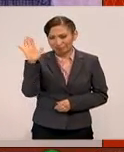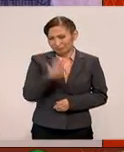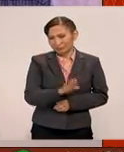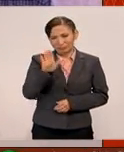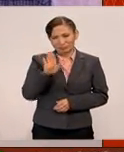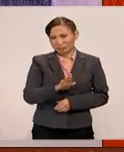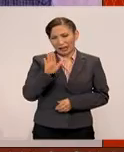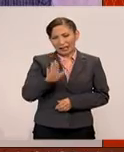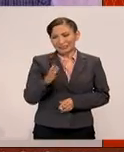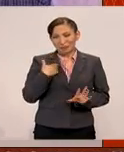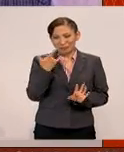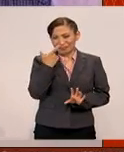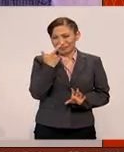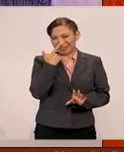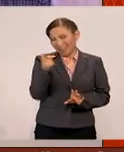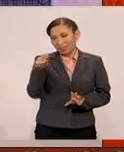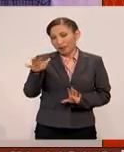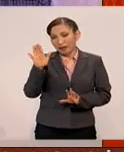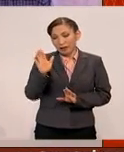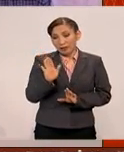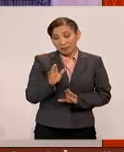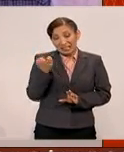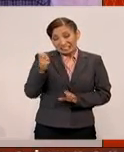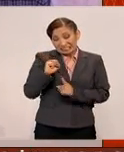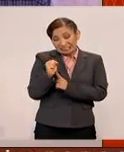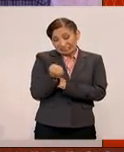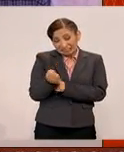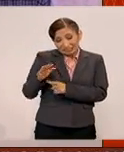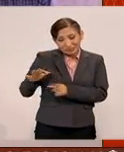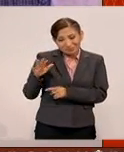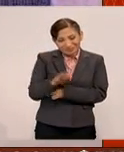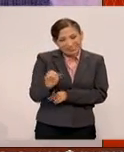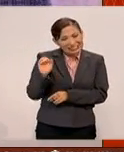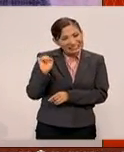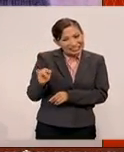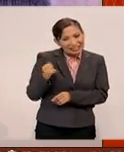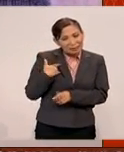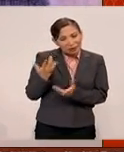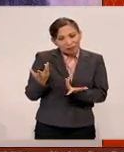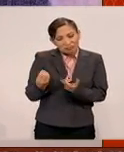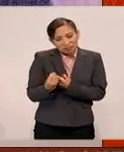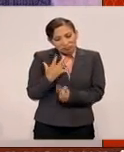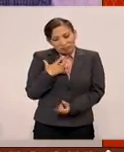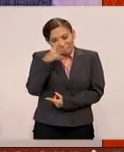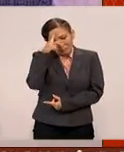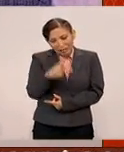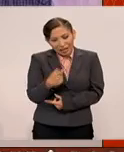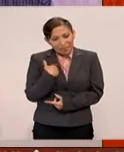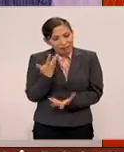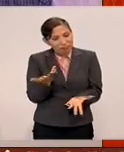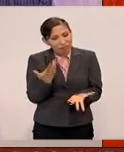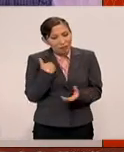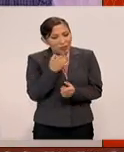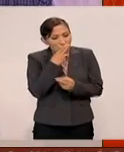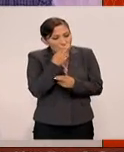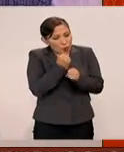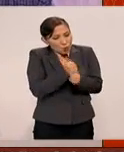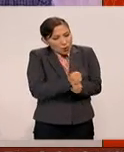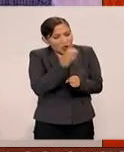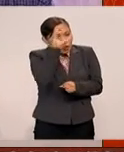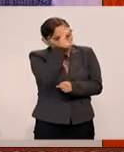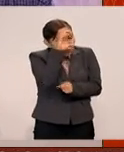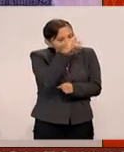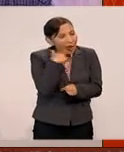parezca irrisorio, pero luego este tipo de circunstancias, pues sí te impacta, ¿no? Al mexicano, que somos muy arraigados con nuestra